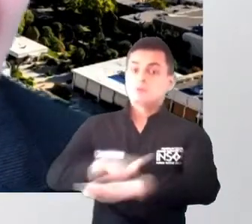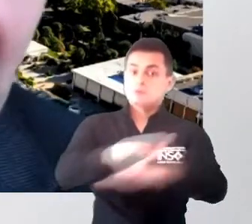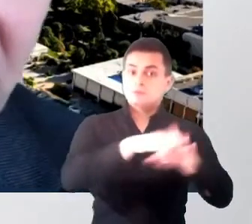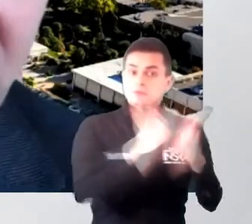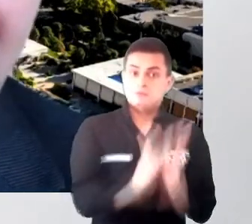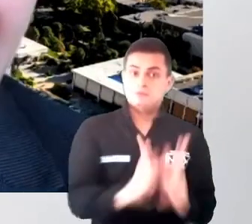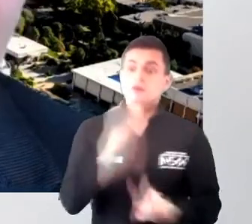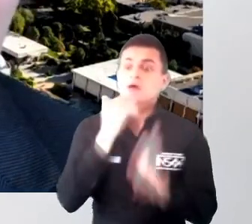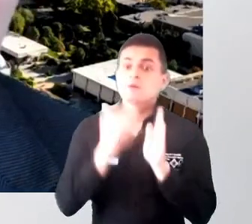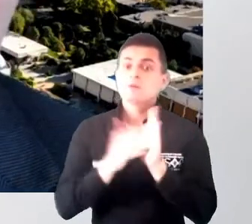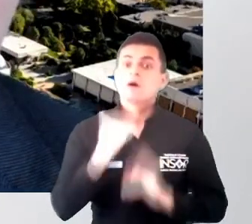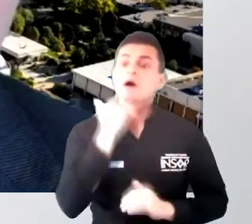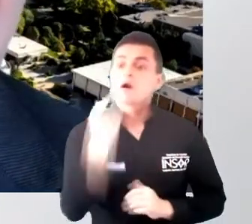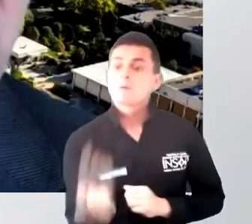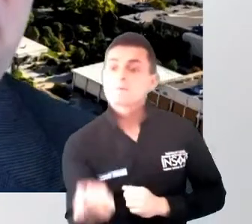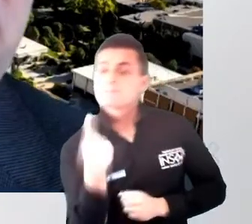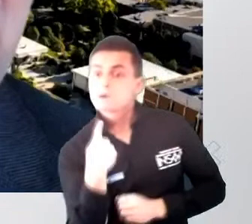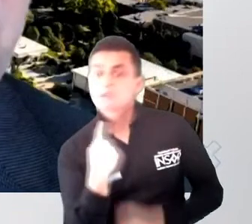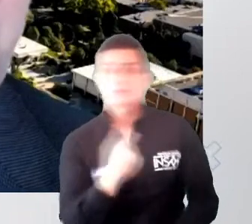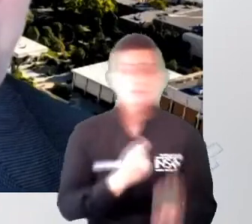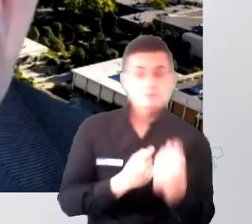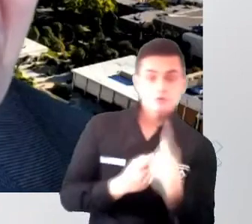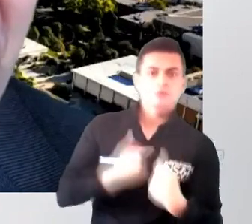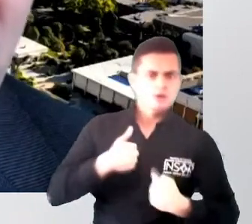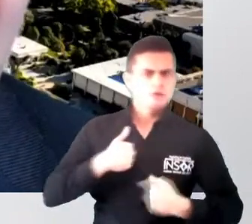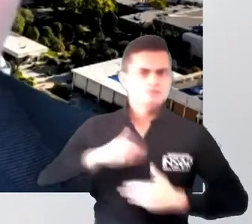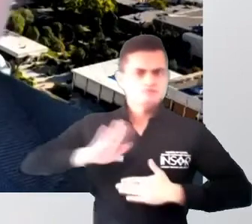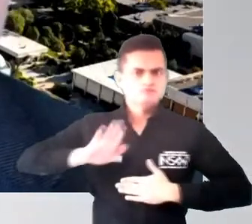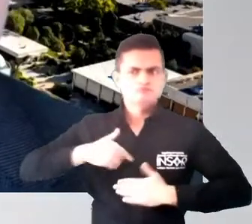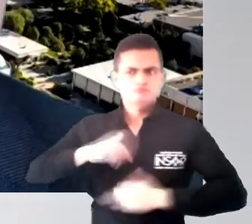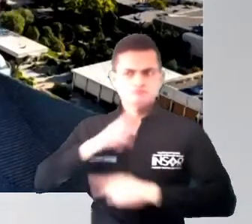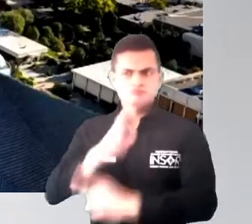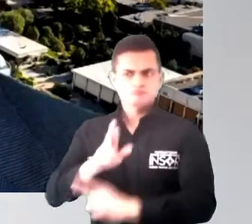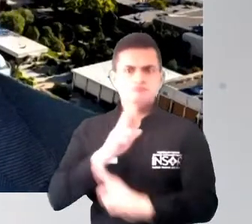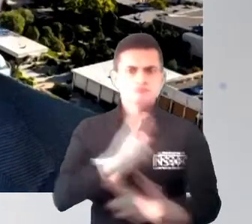comunican para que les dé ayuda, yo me comprometo con ustedes que yo les voy a